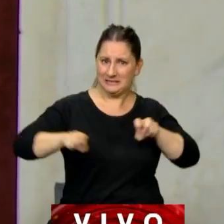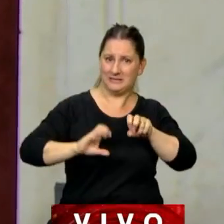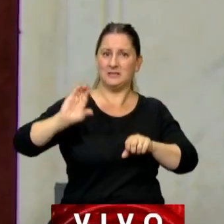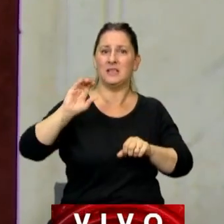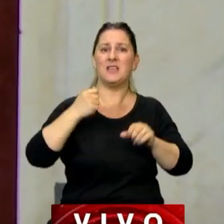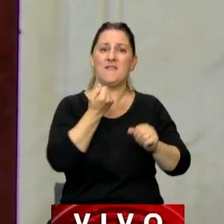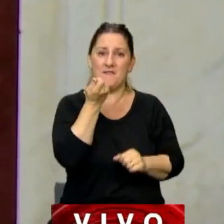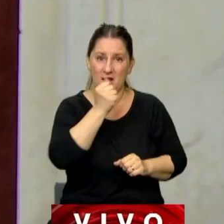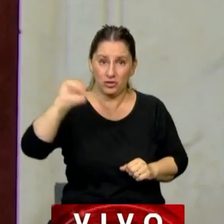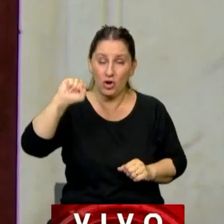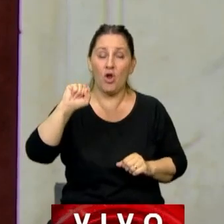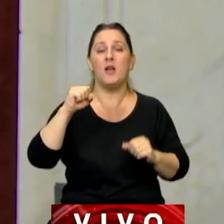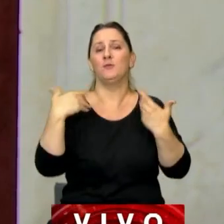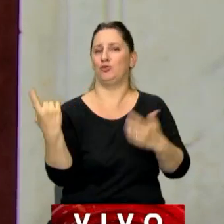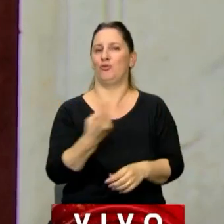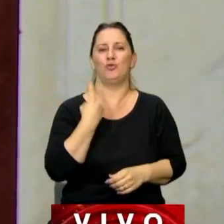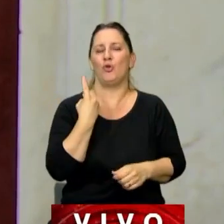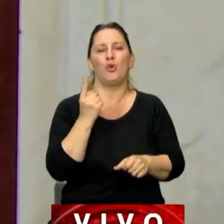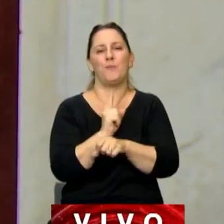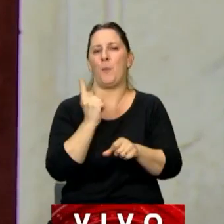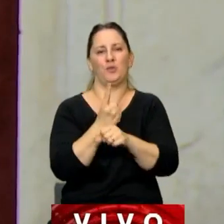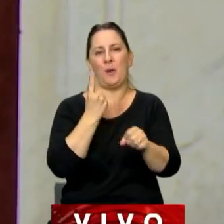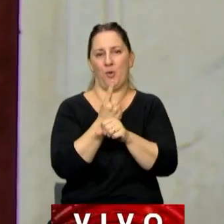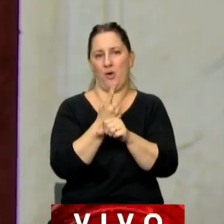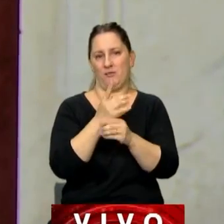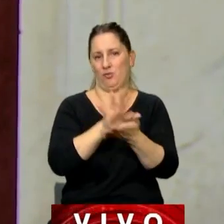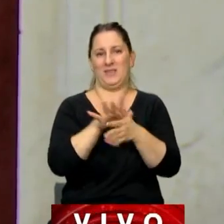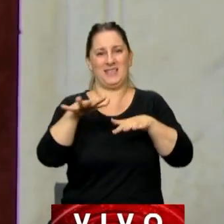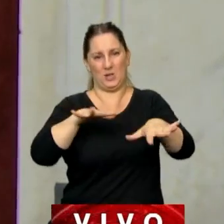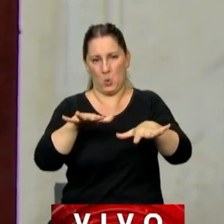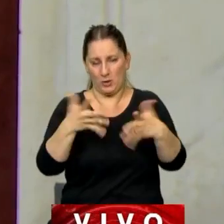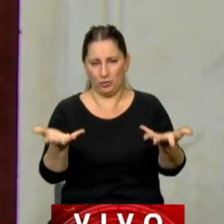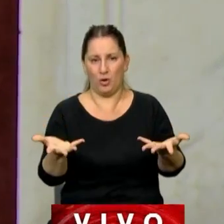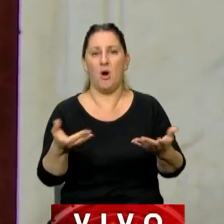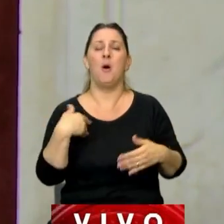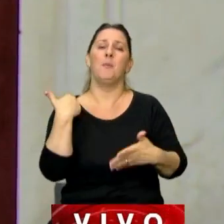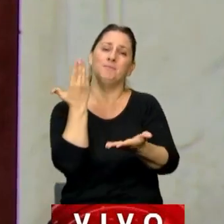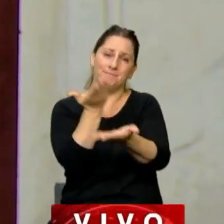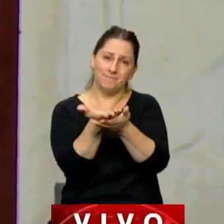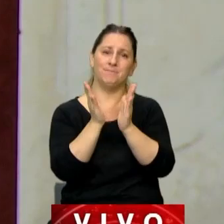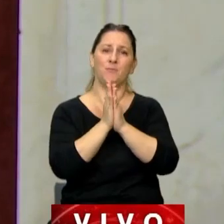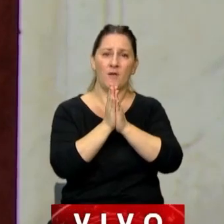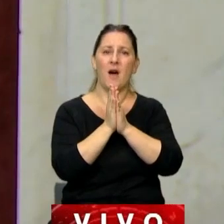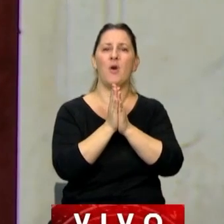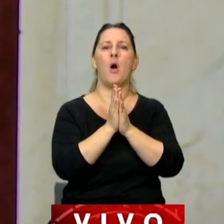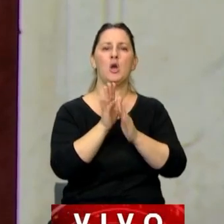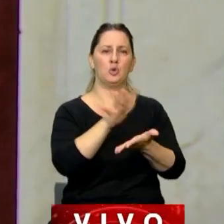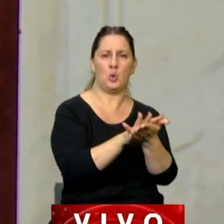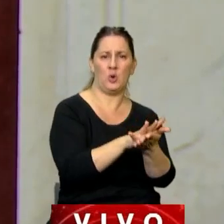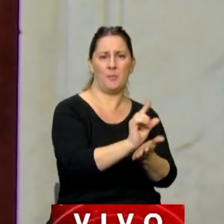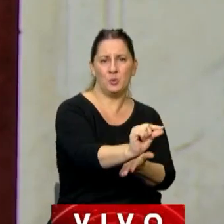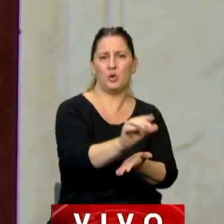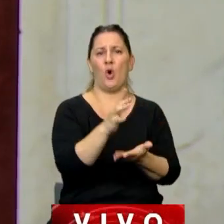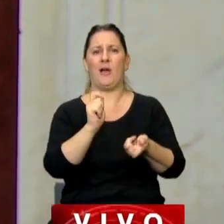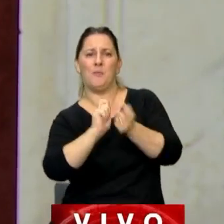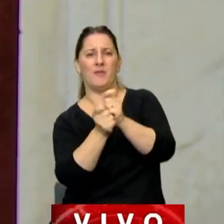inflación, no vamos a lograr luchar contra este flagelo. Así que apelo también a que en lugar de estar emparchando y modificando el